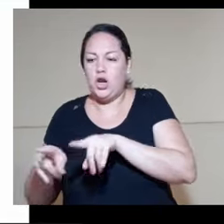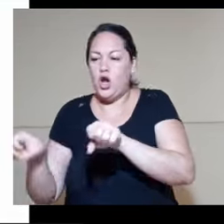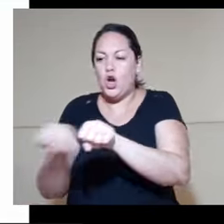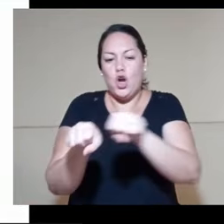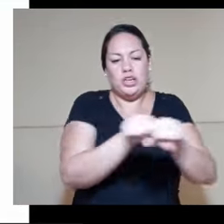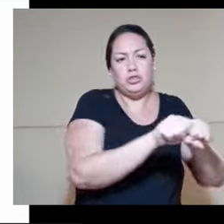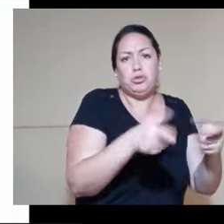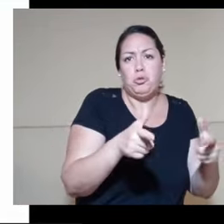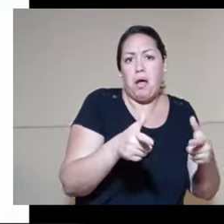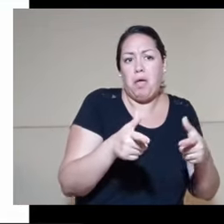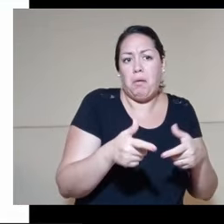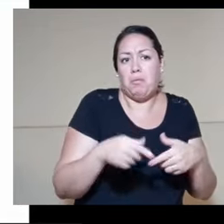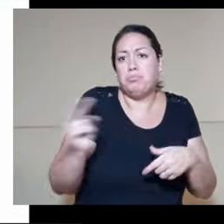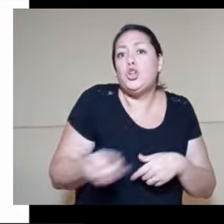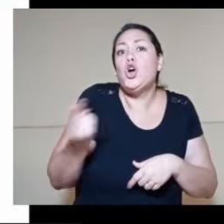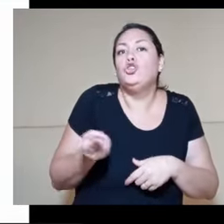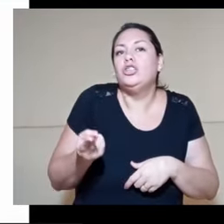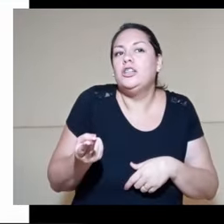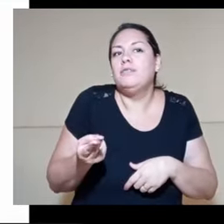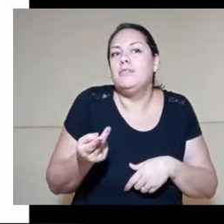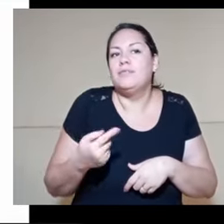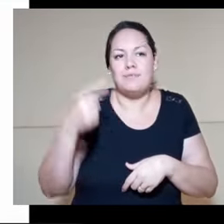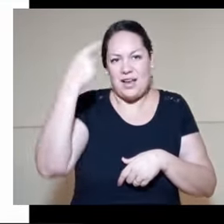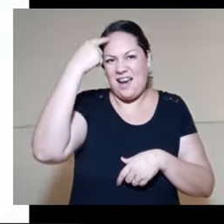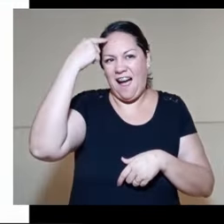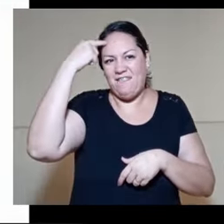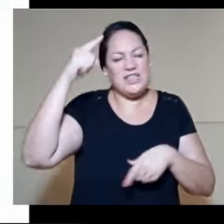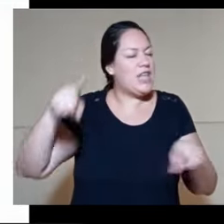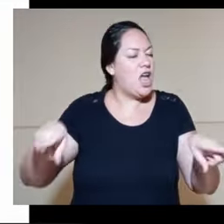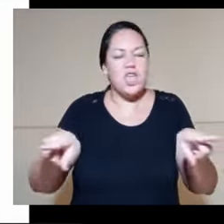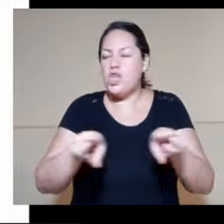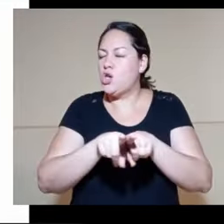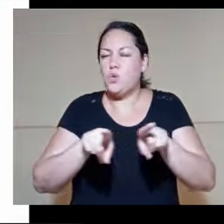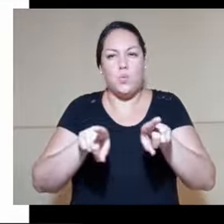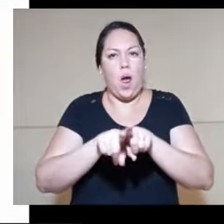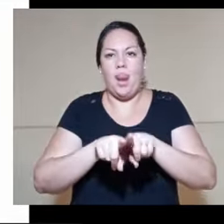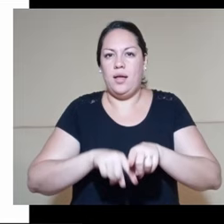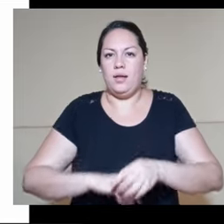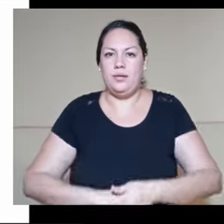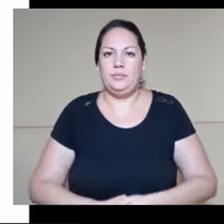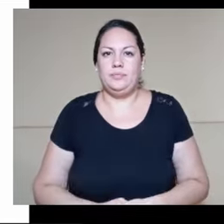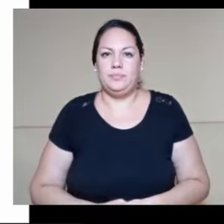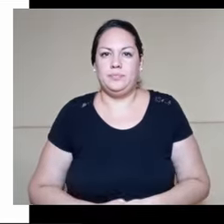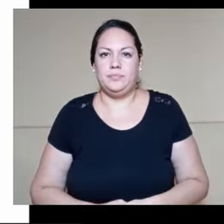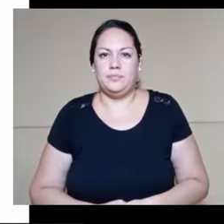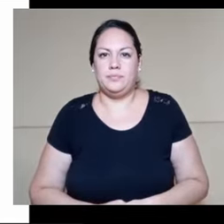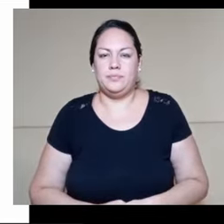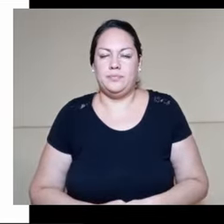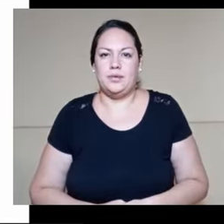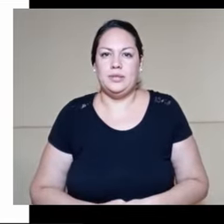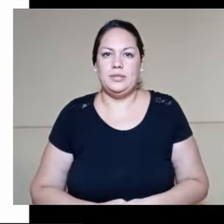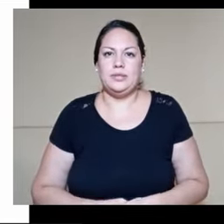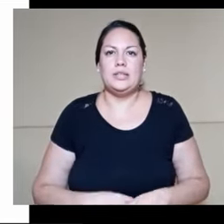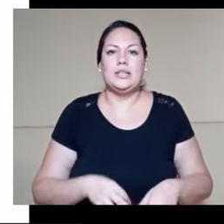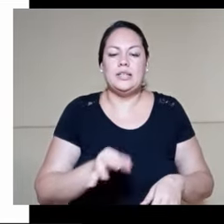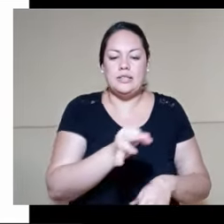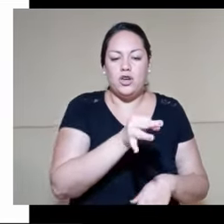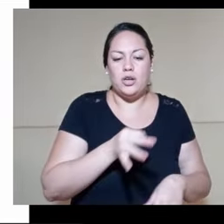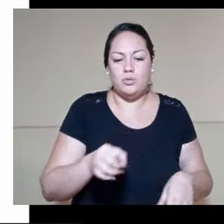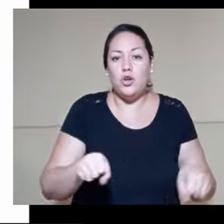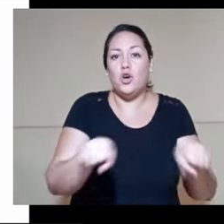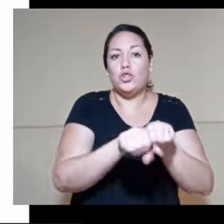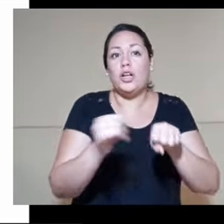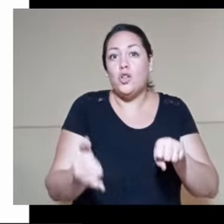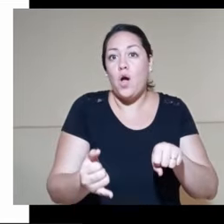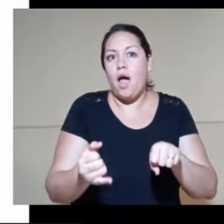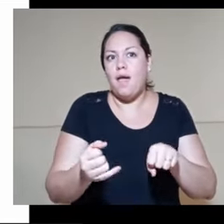si las computadoras no están conectadas entre sí, no vamos a poder trabajar. ¿Sí? En cambio, si las computadoras se limita